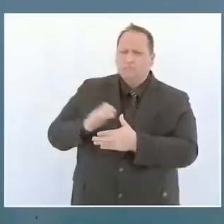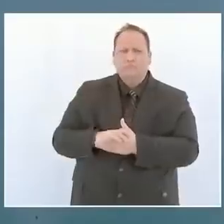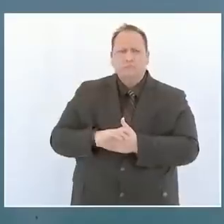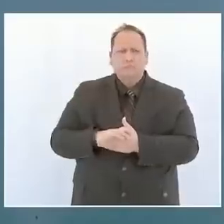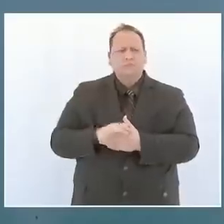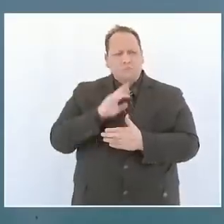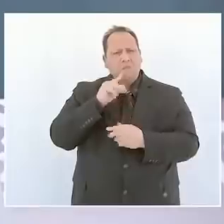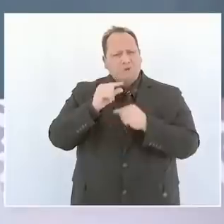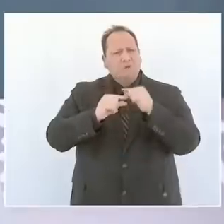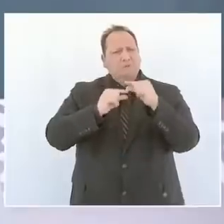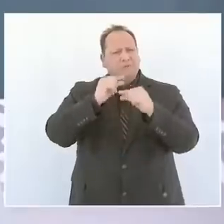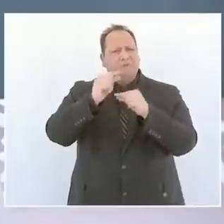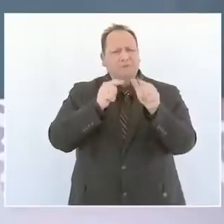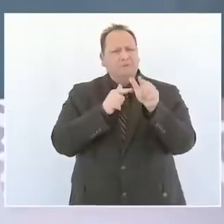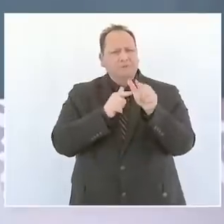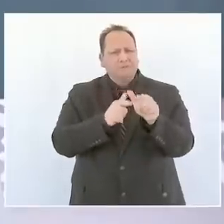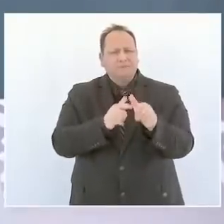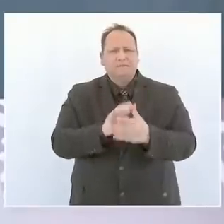mejorándose,